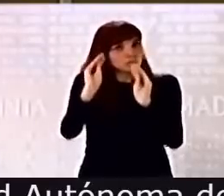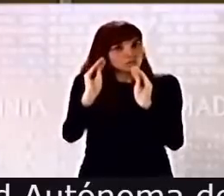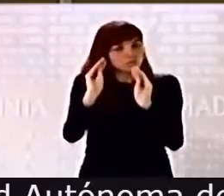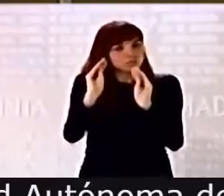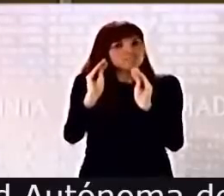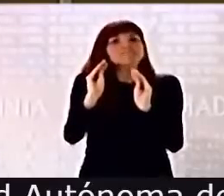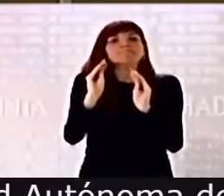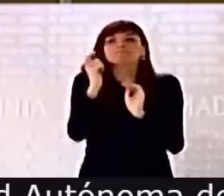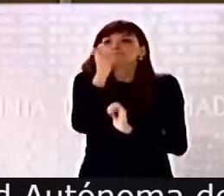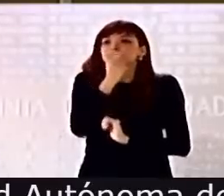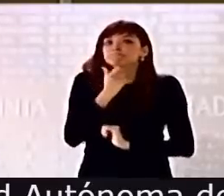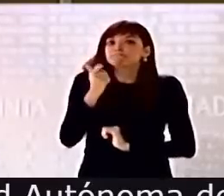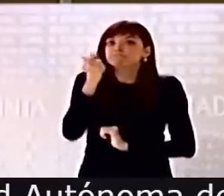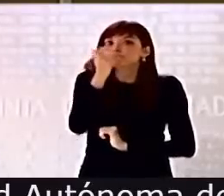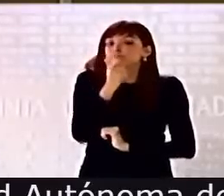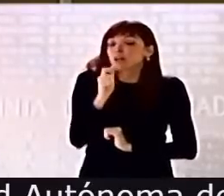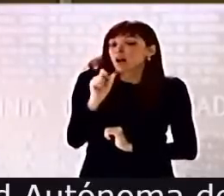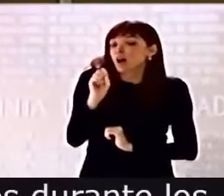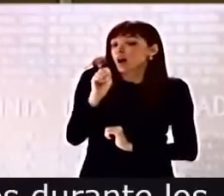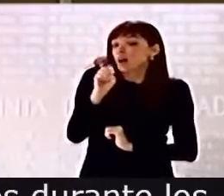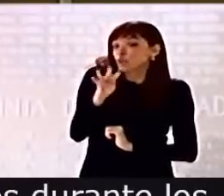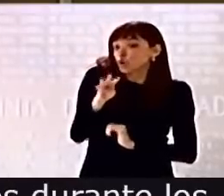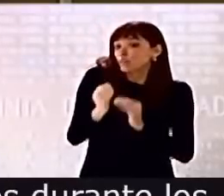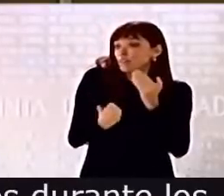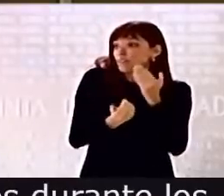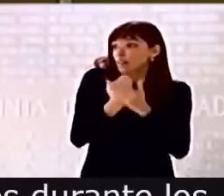aplicaremos durante los próximos 14 días,